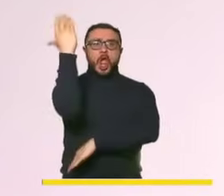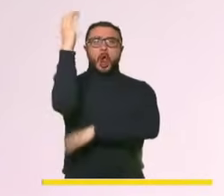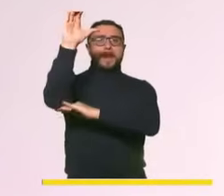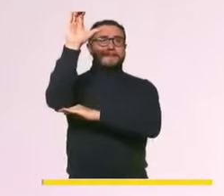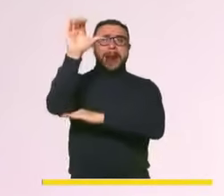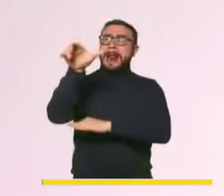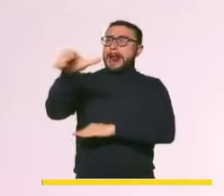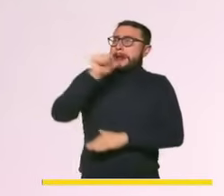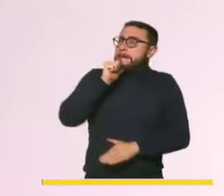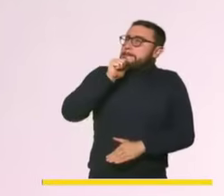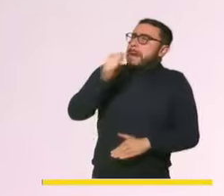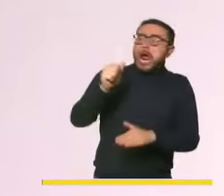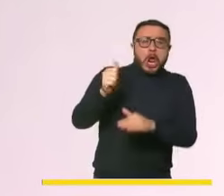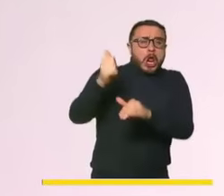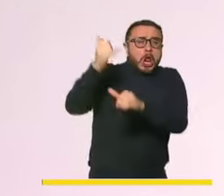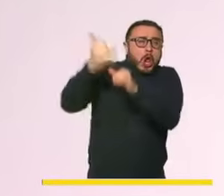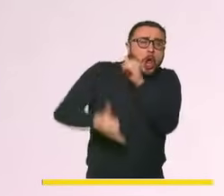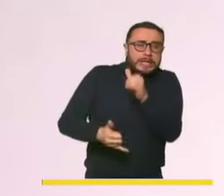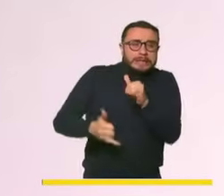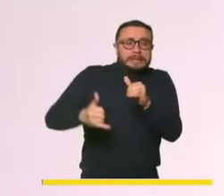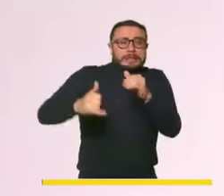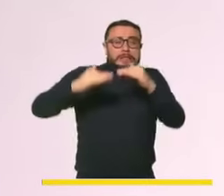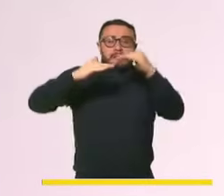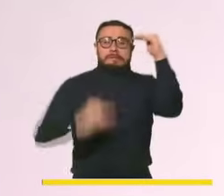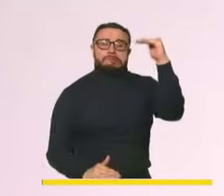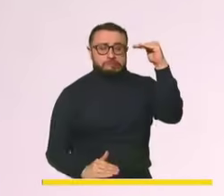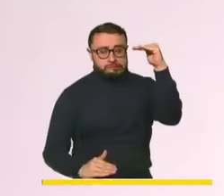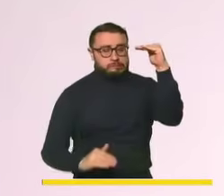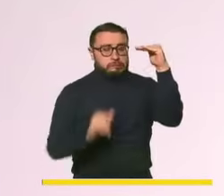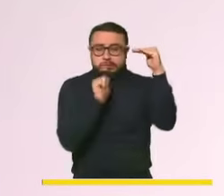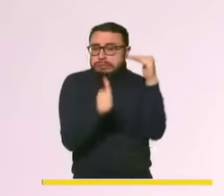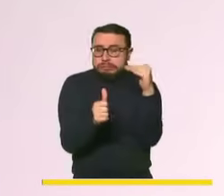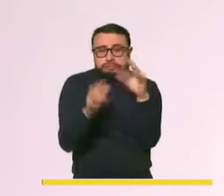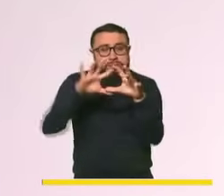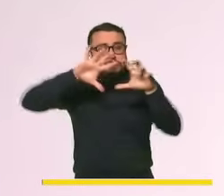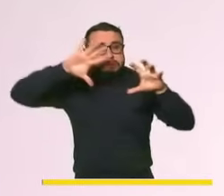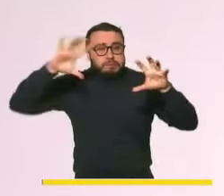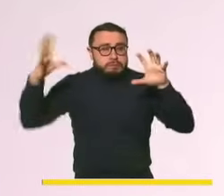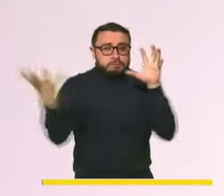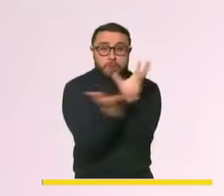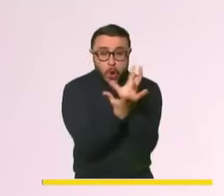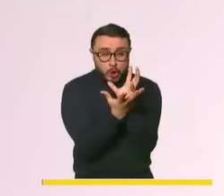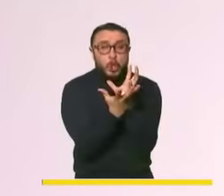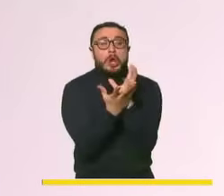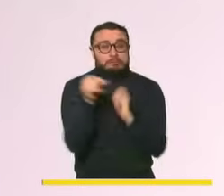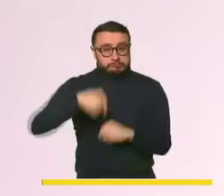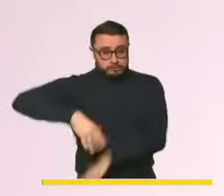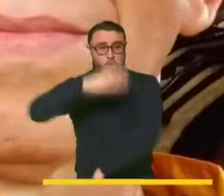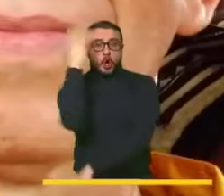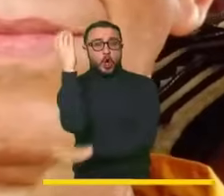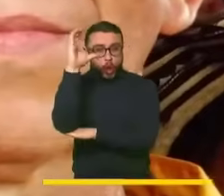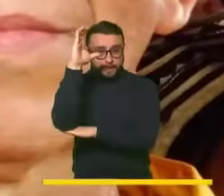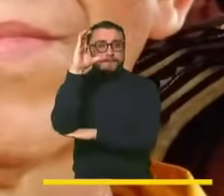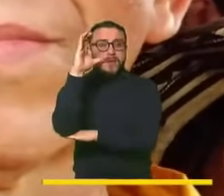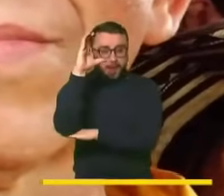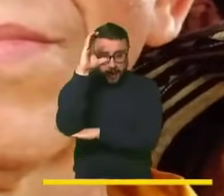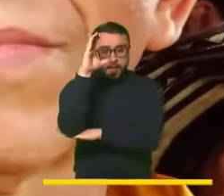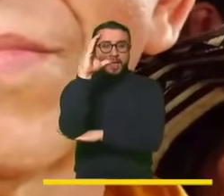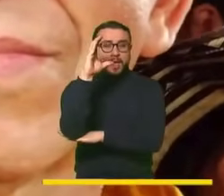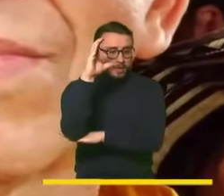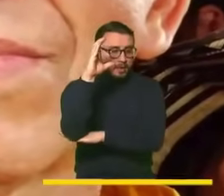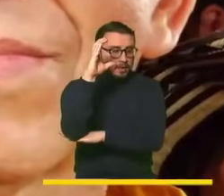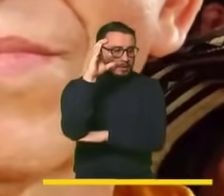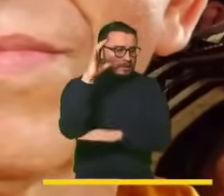las primeras sociedades más desiguales socialmente del planeta.